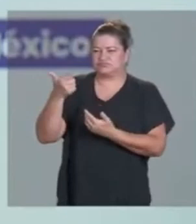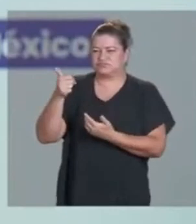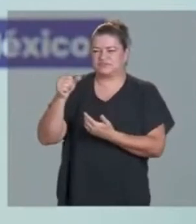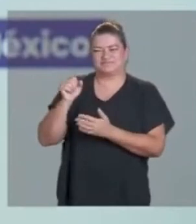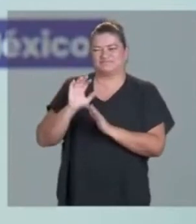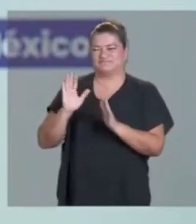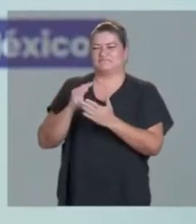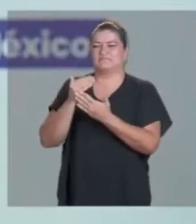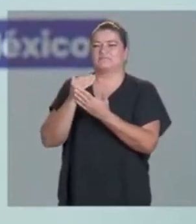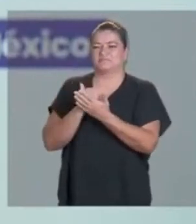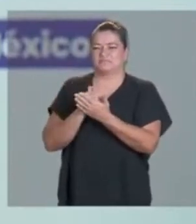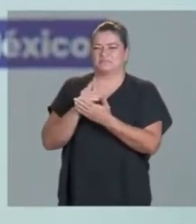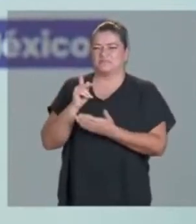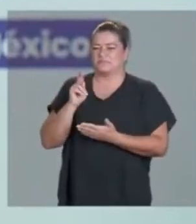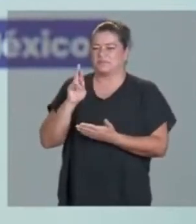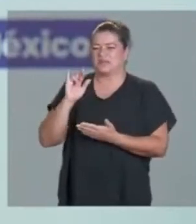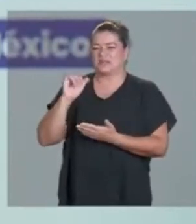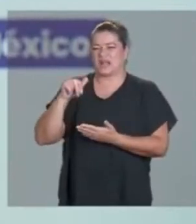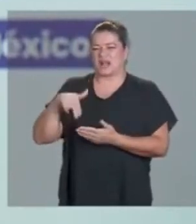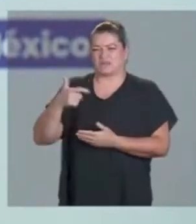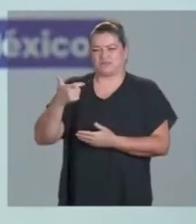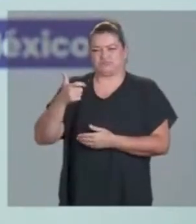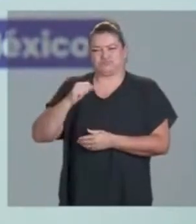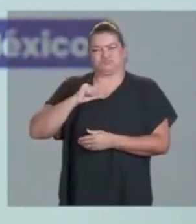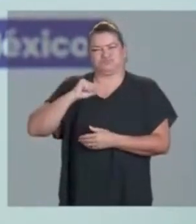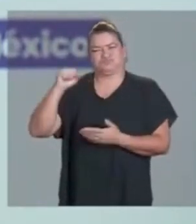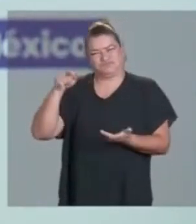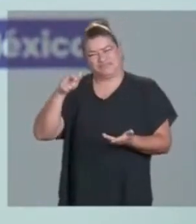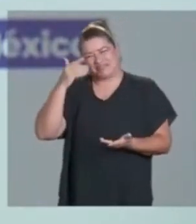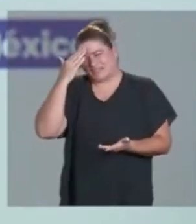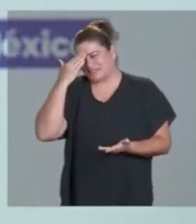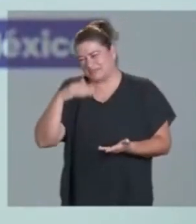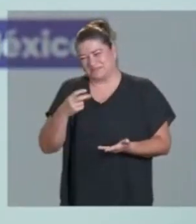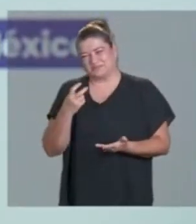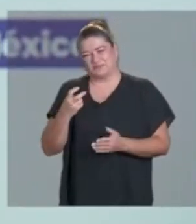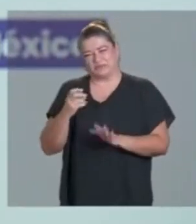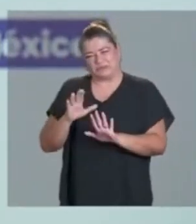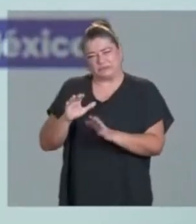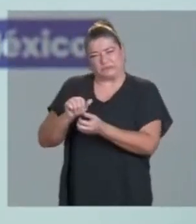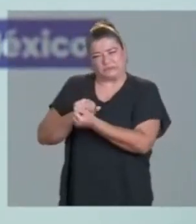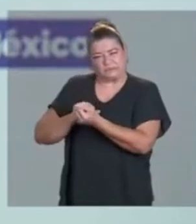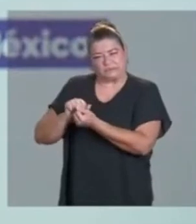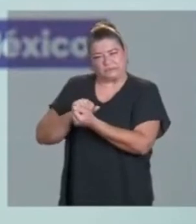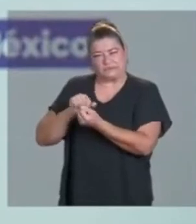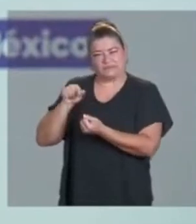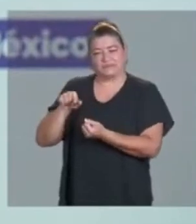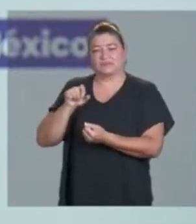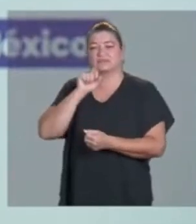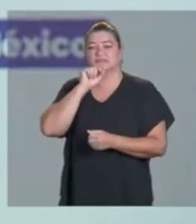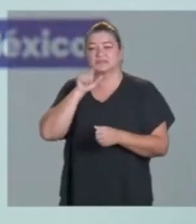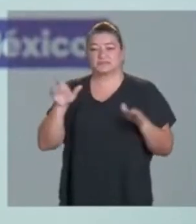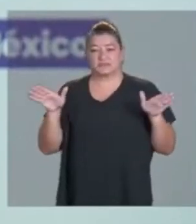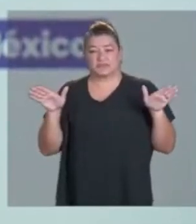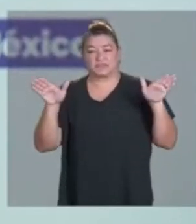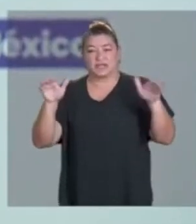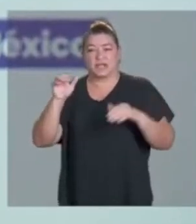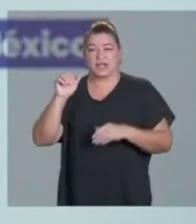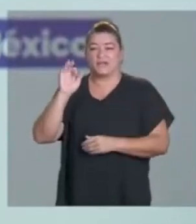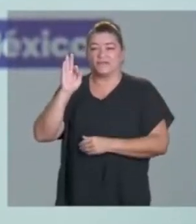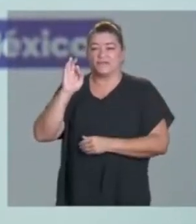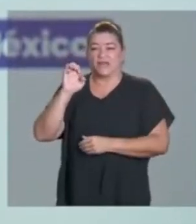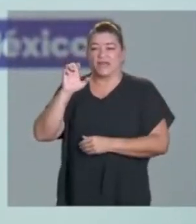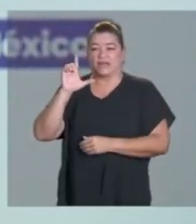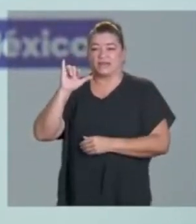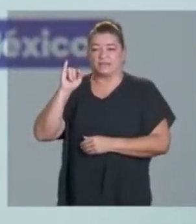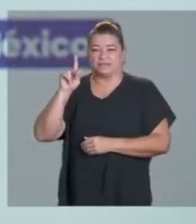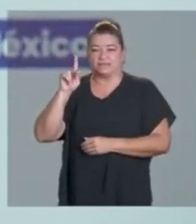que se incrementara. Estamos hablando del aeropuerto Felipe Ángeles, ya existe, está lleno, es el principal